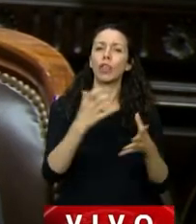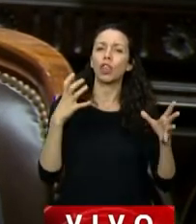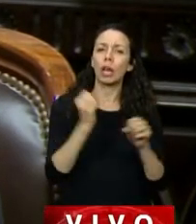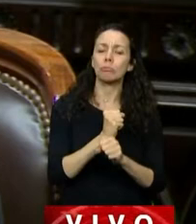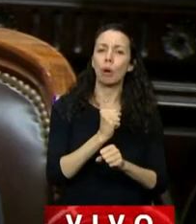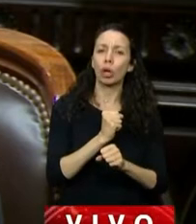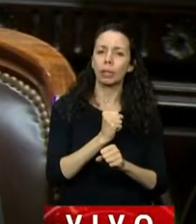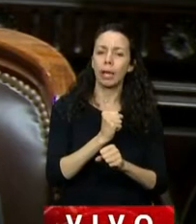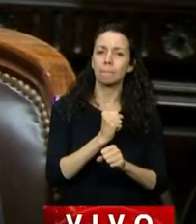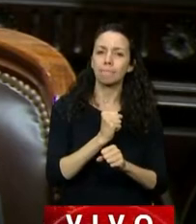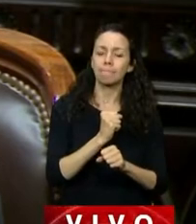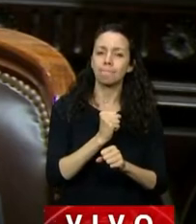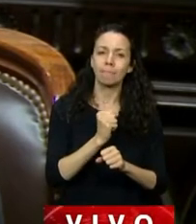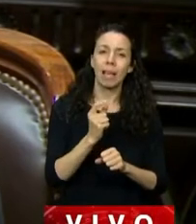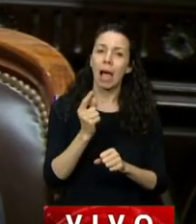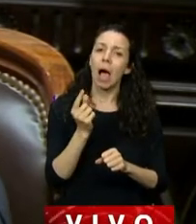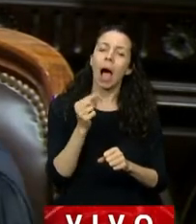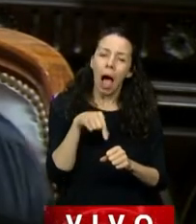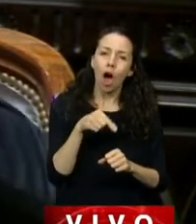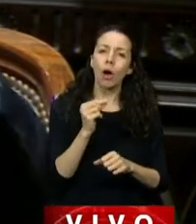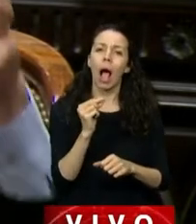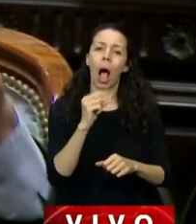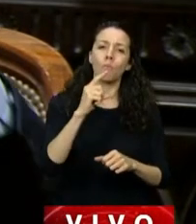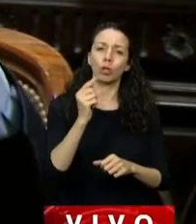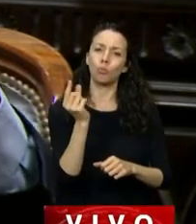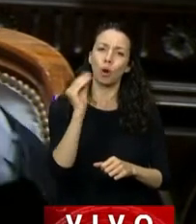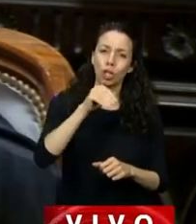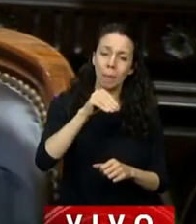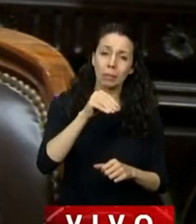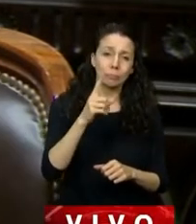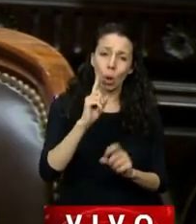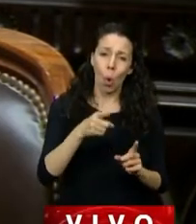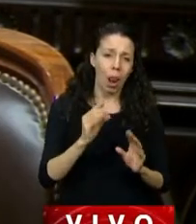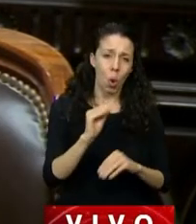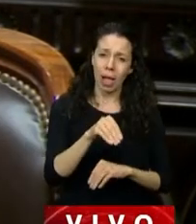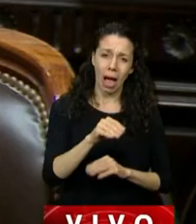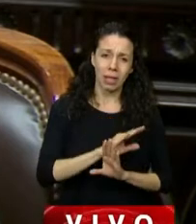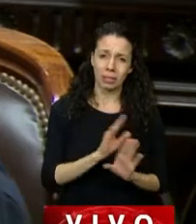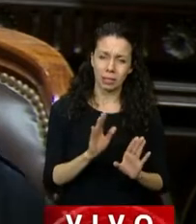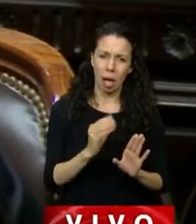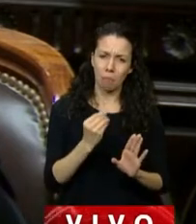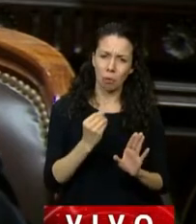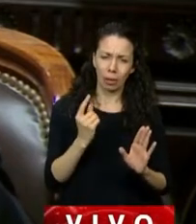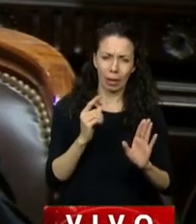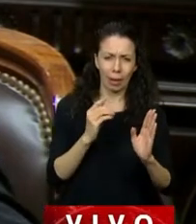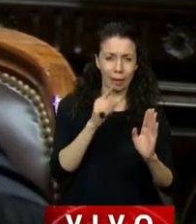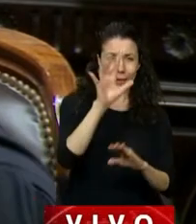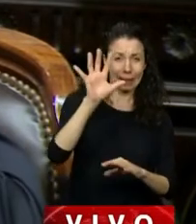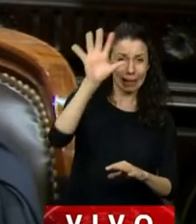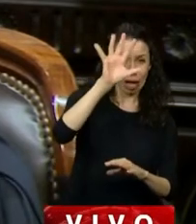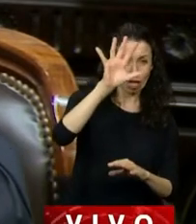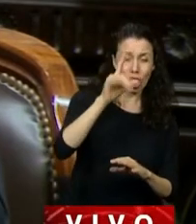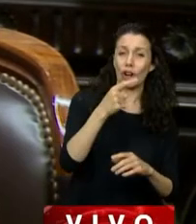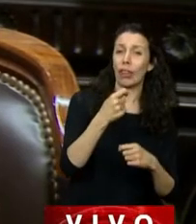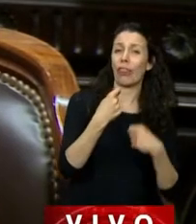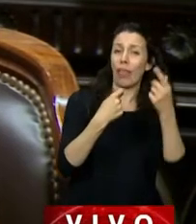alcanza con el incremento que hicieron, ya que hay una gran diferencia entre esta región